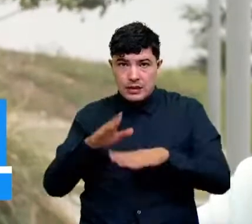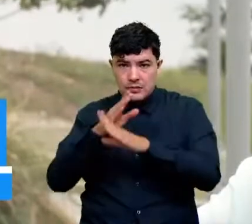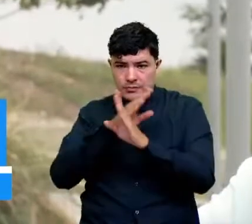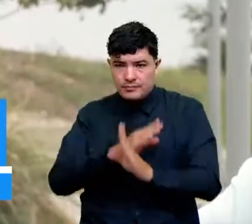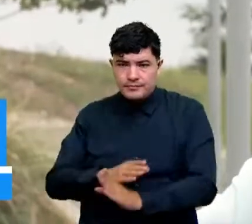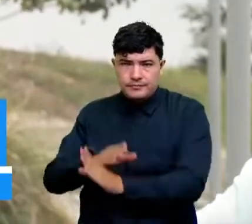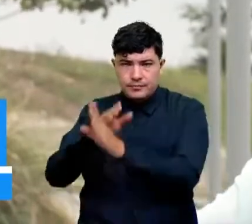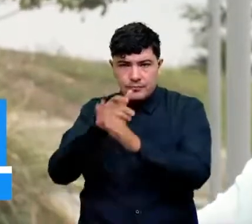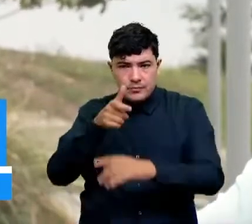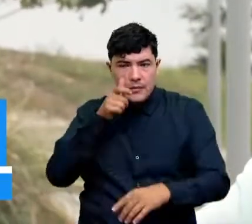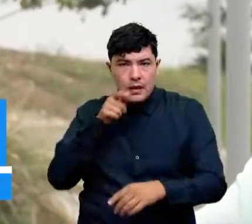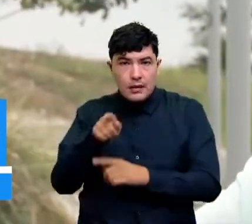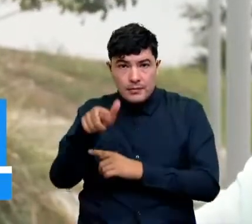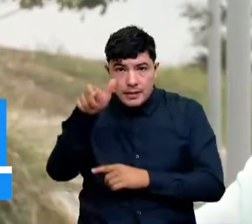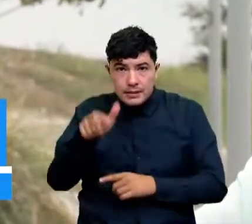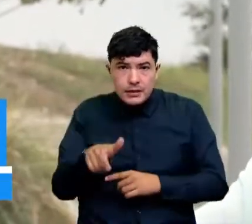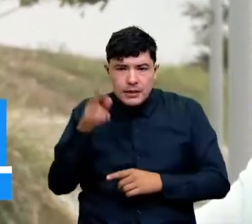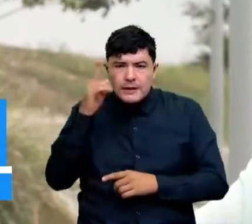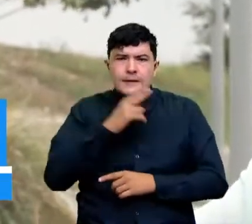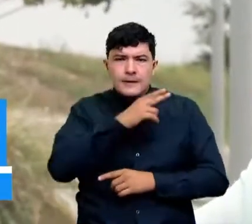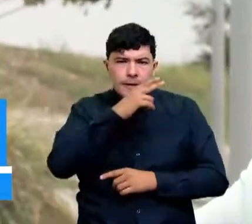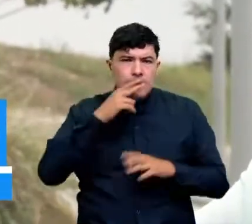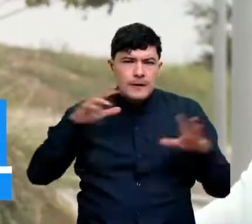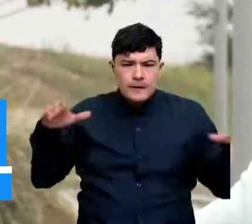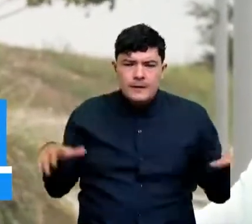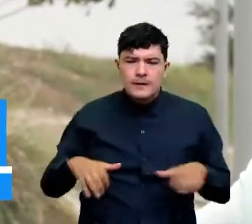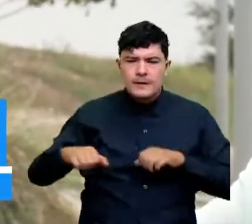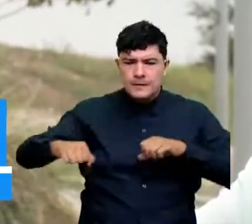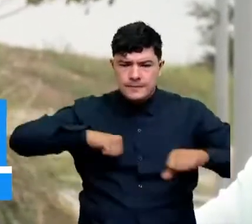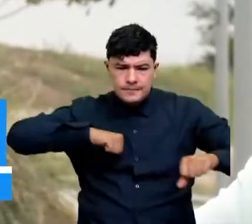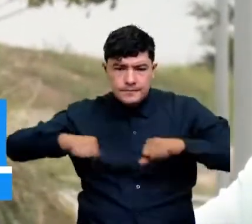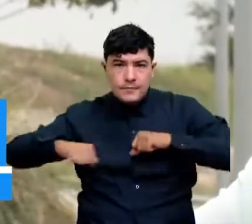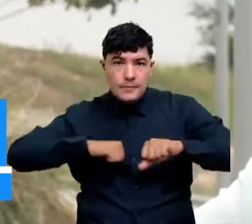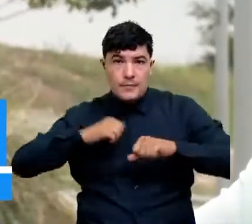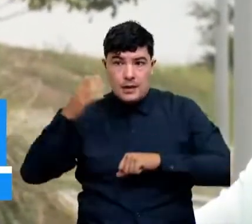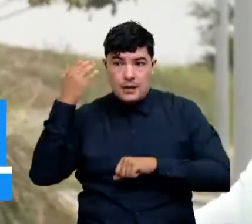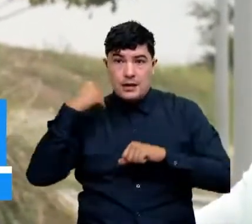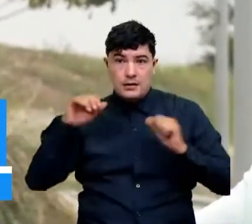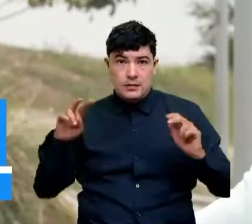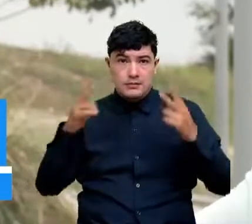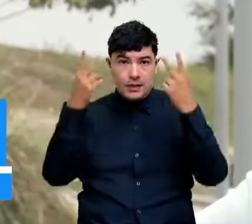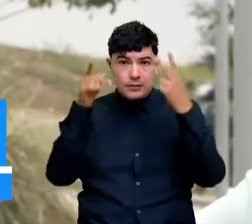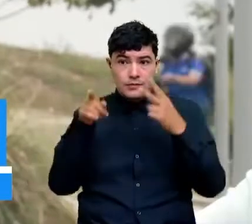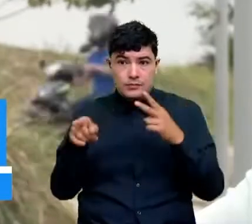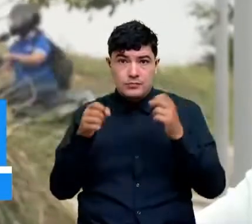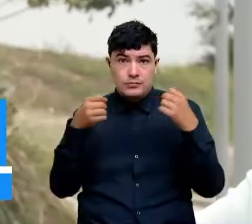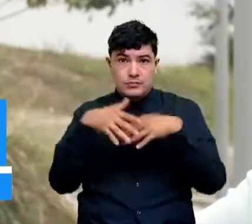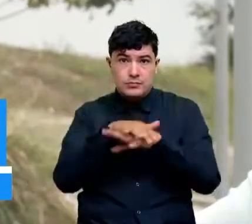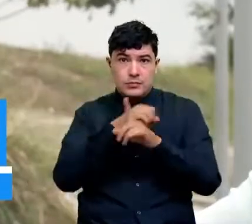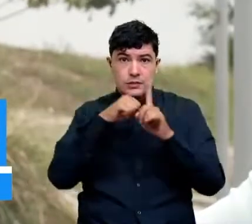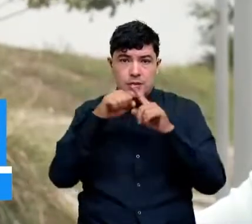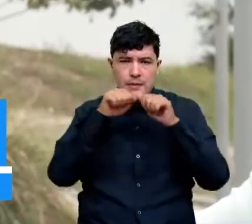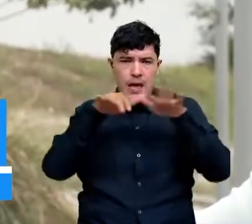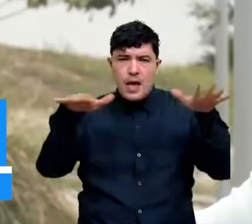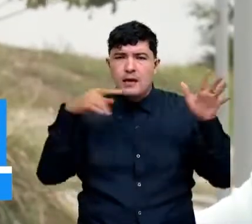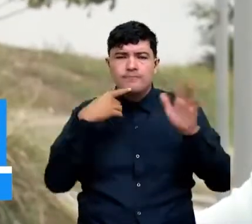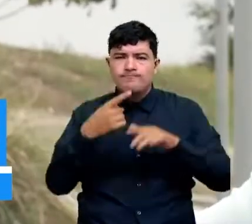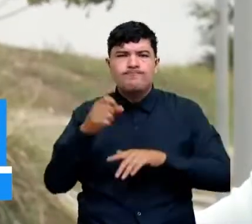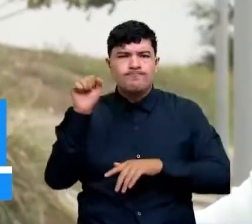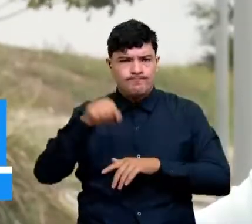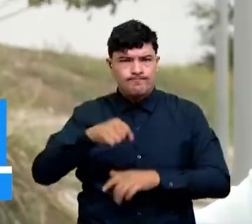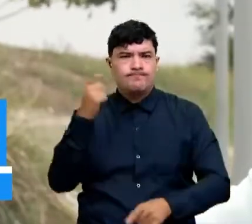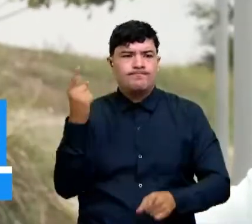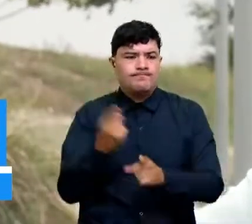se comprometió a tomar acciones en el asunto, lo hizo en un en vivo en uno de sus canales. Manifestó que iba a